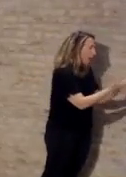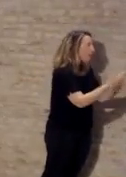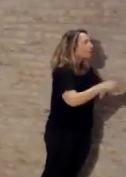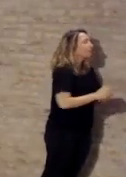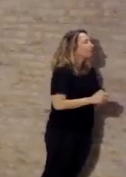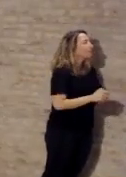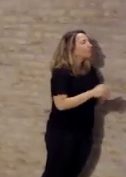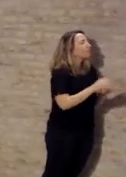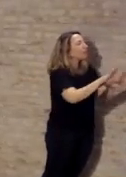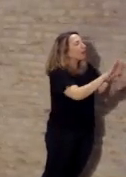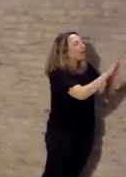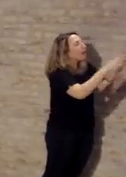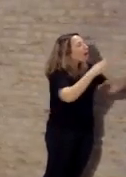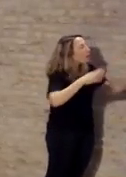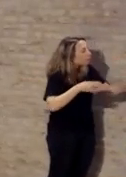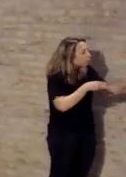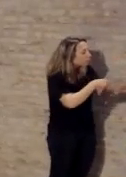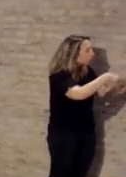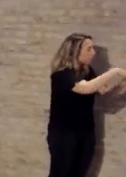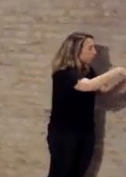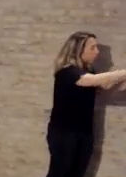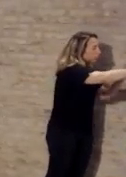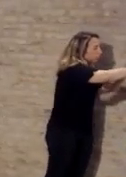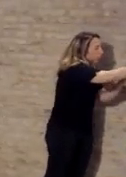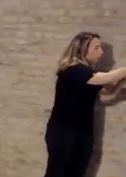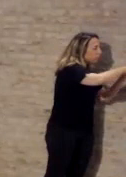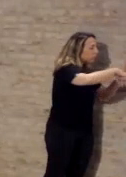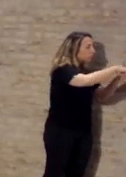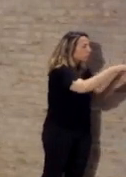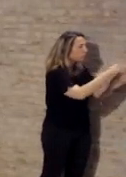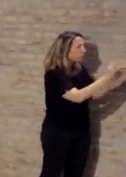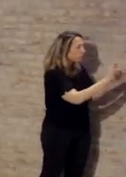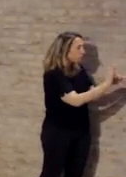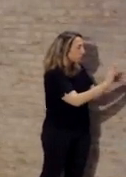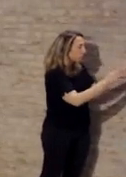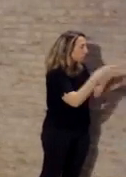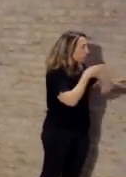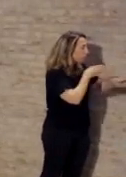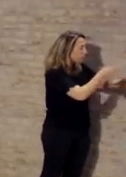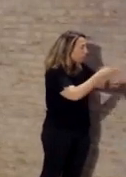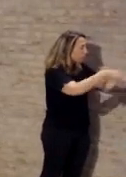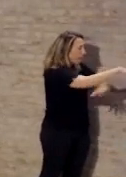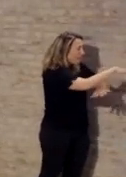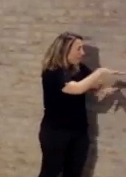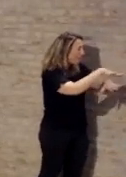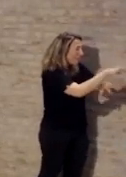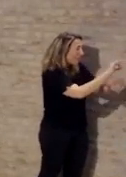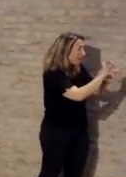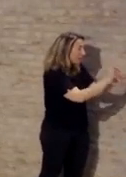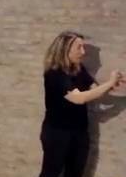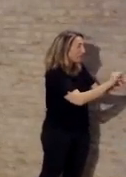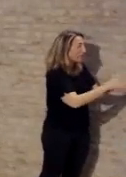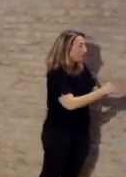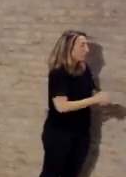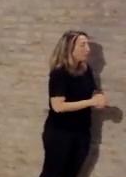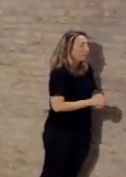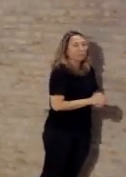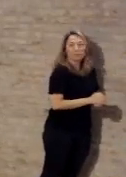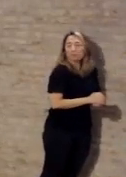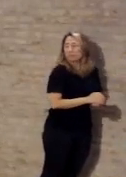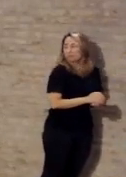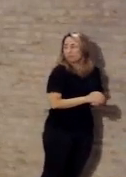también que podamos entrar que podamos transitarlo que podamos entrar en el espacio que nos van a